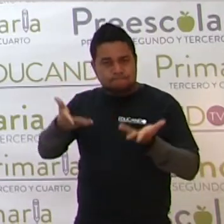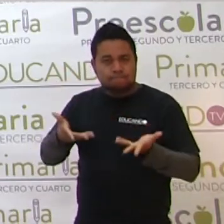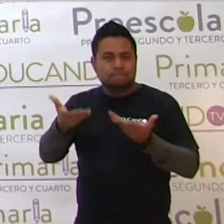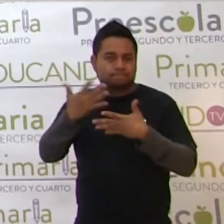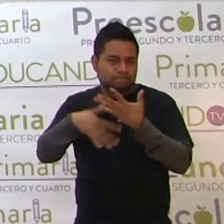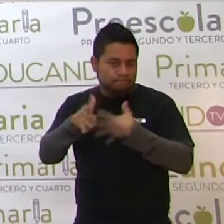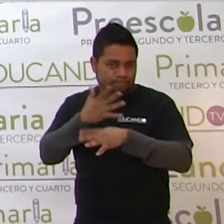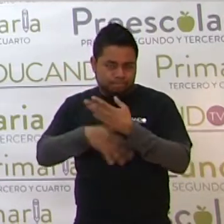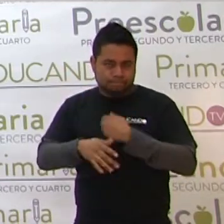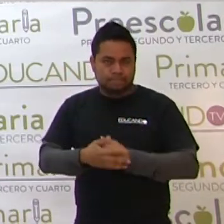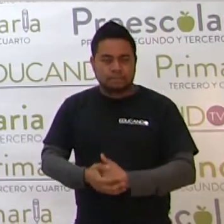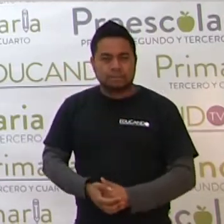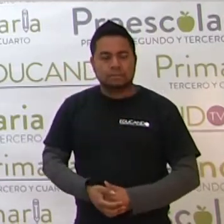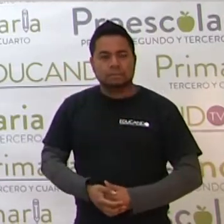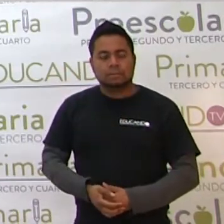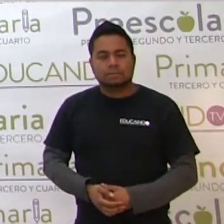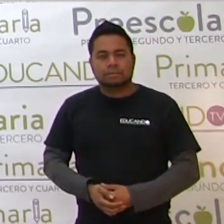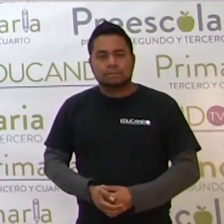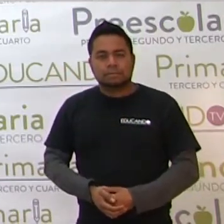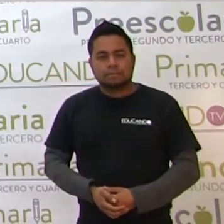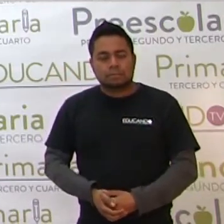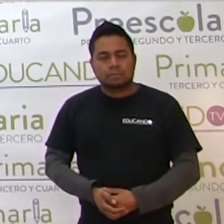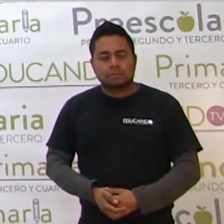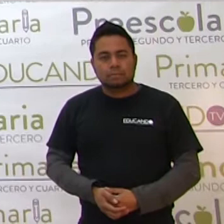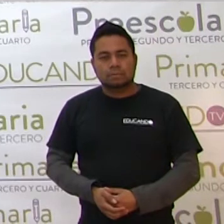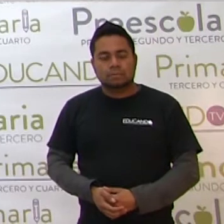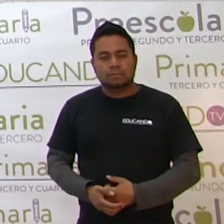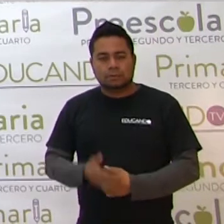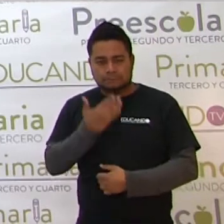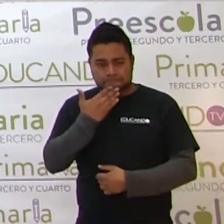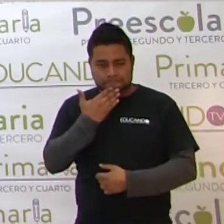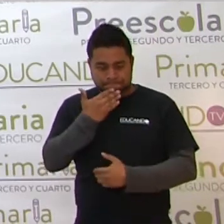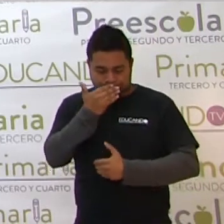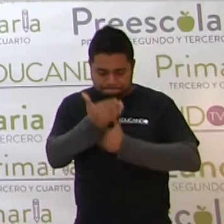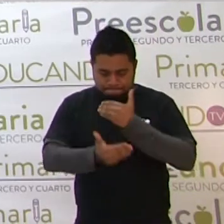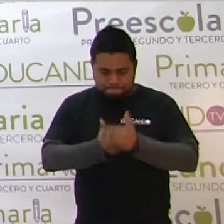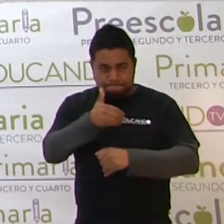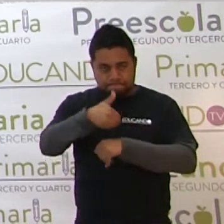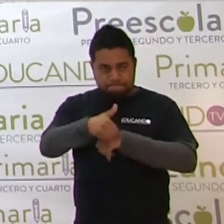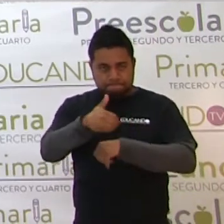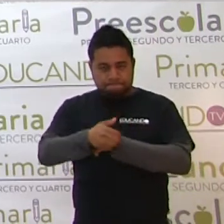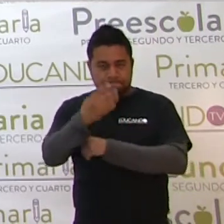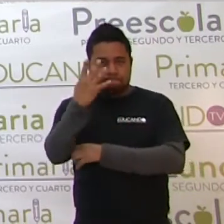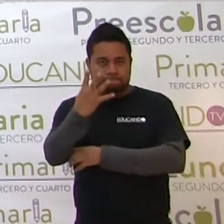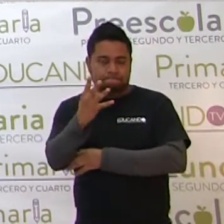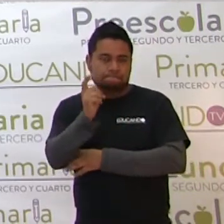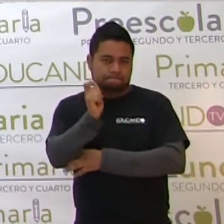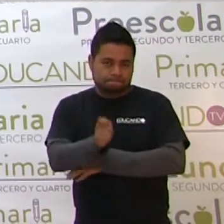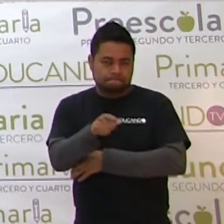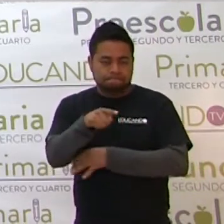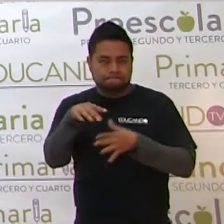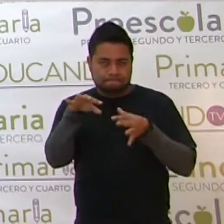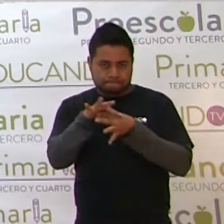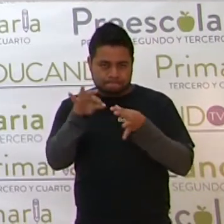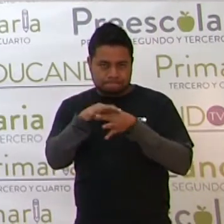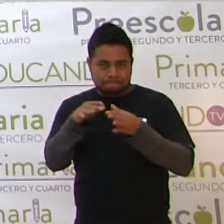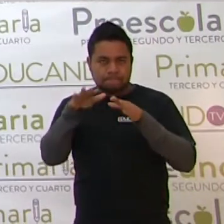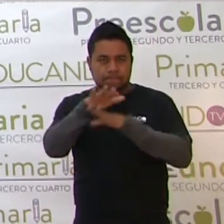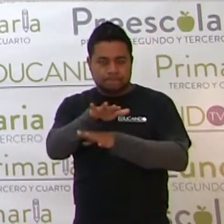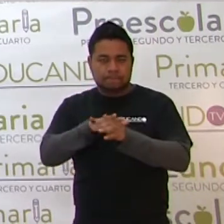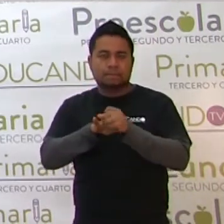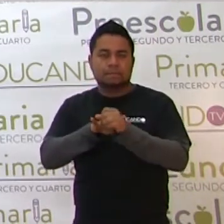trabajo. Bien, retomando entonces, vamos con el paso número 4, en donde vamos a hablar sobre la selección